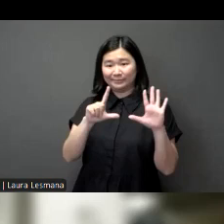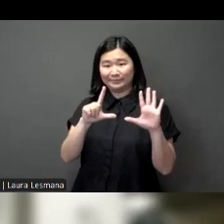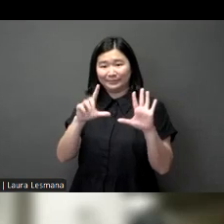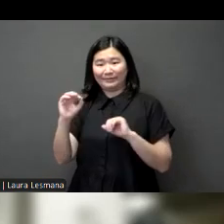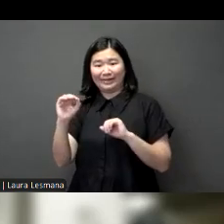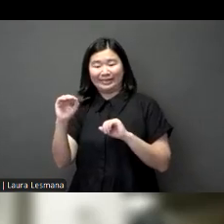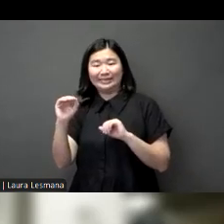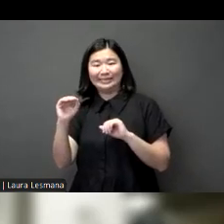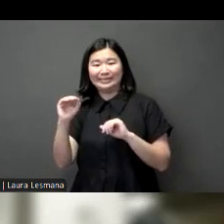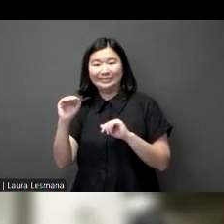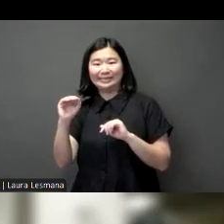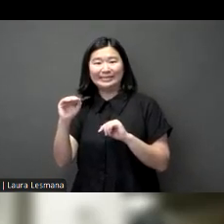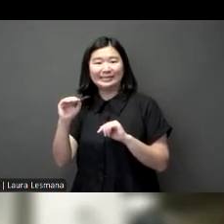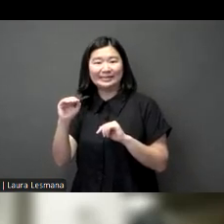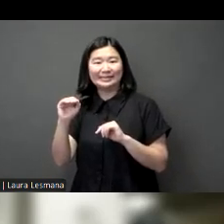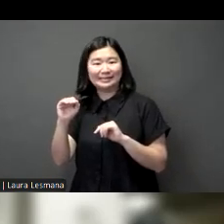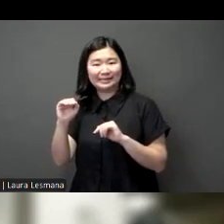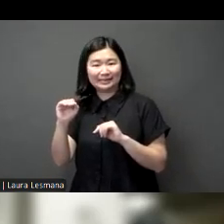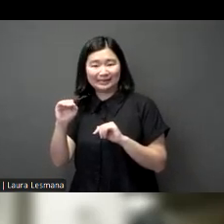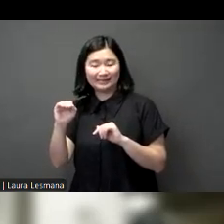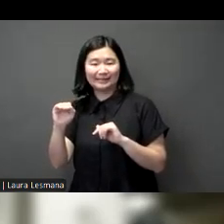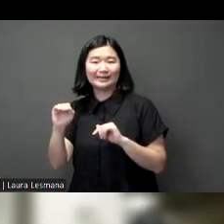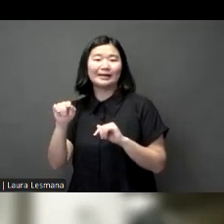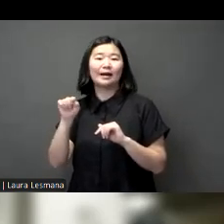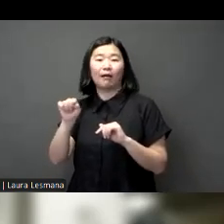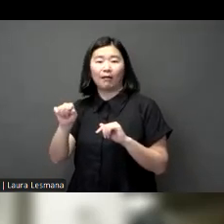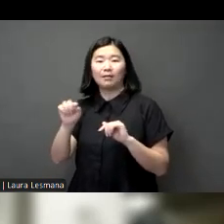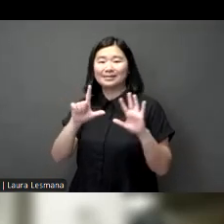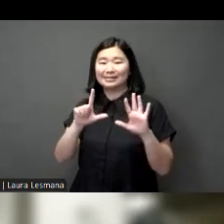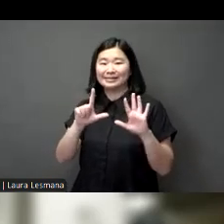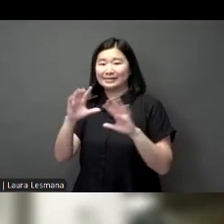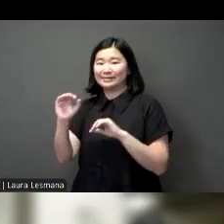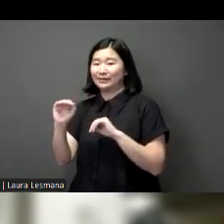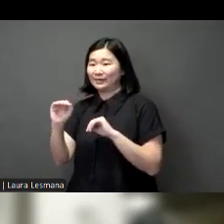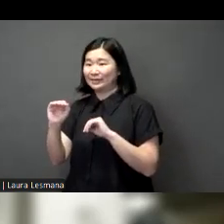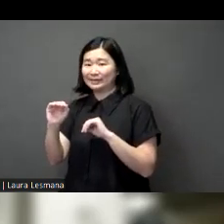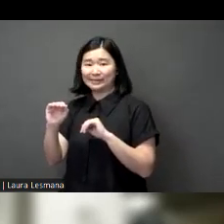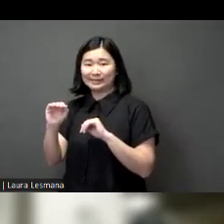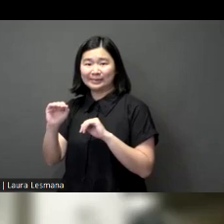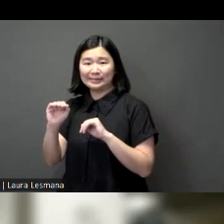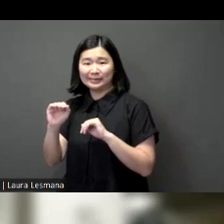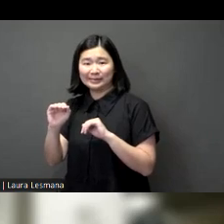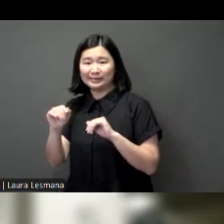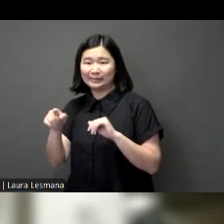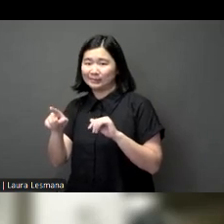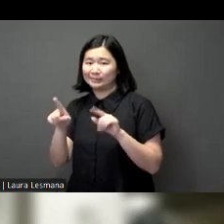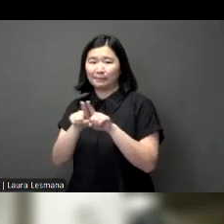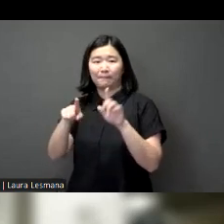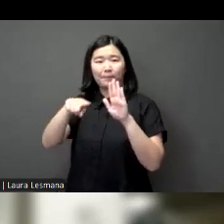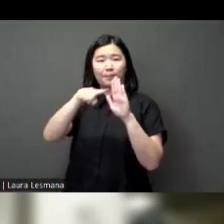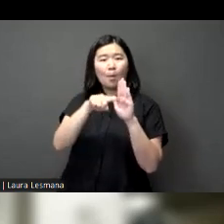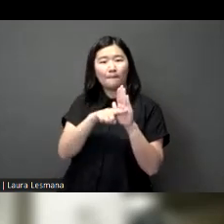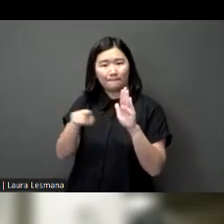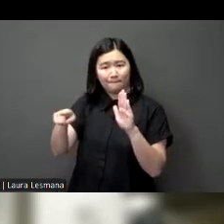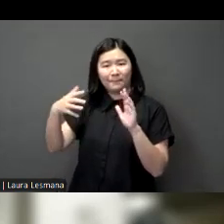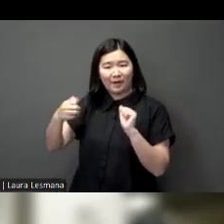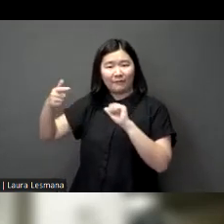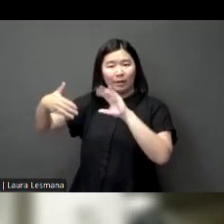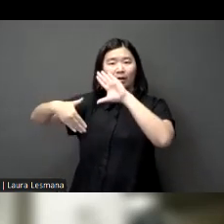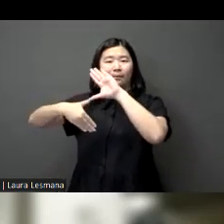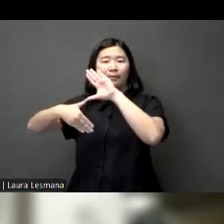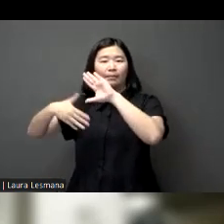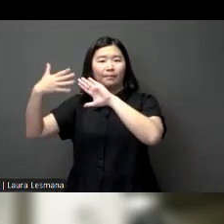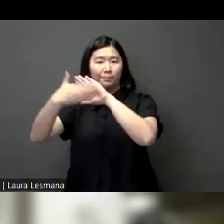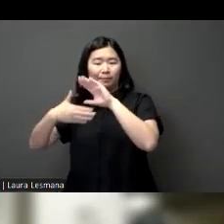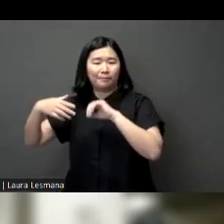el programa, luego las orientaciones técnicas, y en el año 2004 se creó un programa que es transversal para distintos tipos